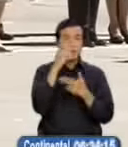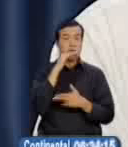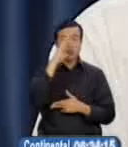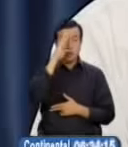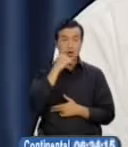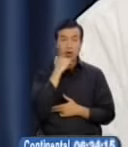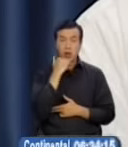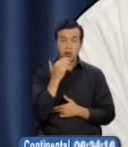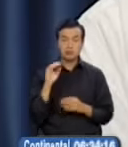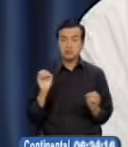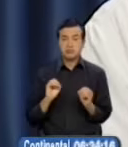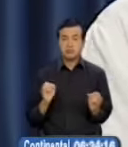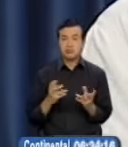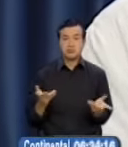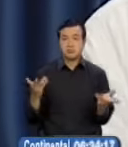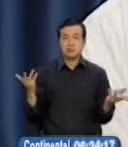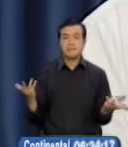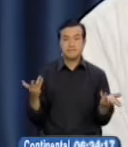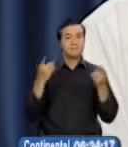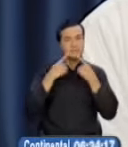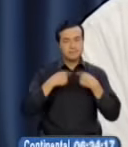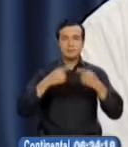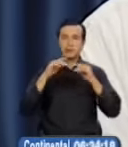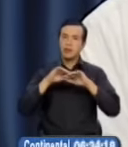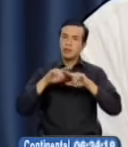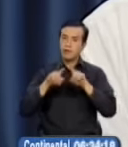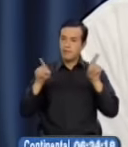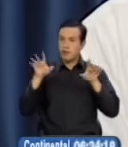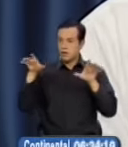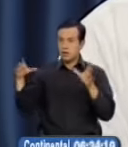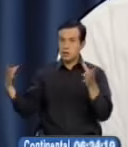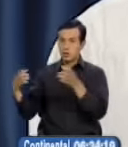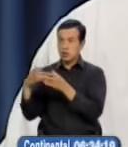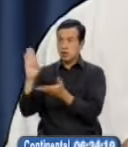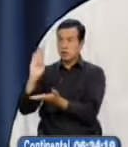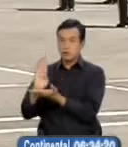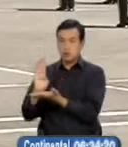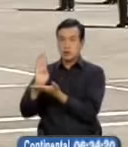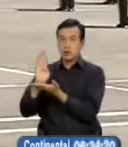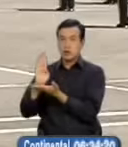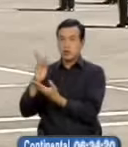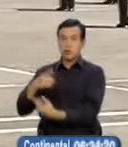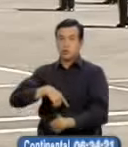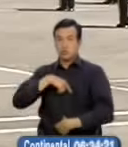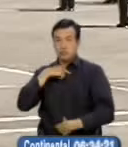policial. En este sentido, menciona las diferencias que existen para el cálculo de las pensiones de la fuerza pública y las